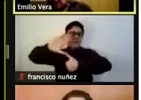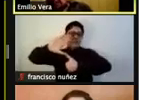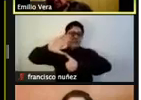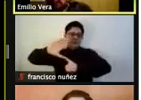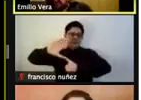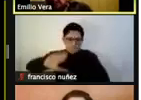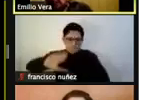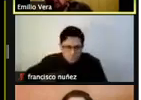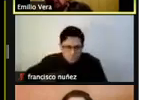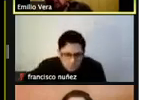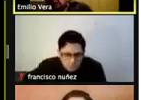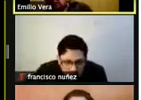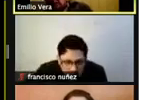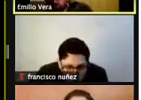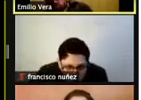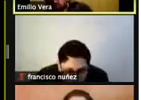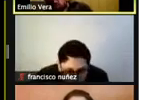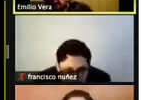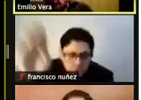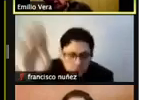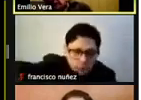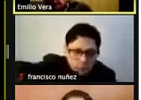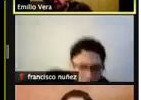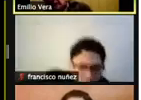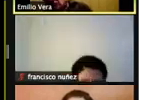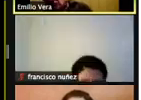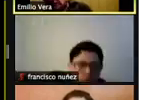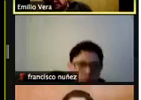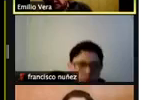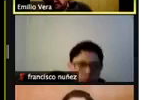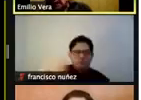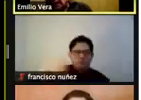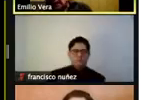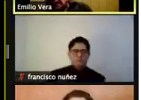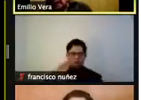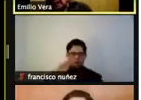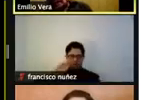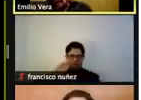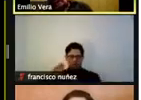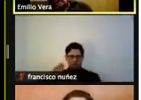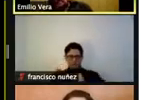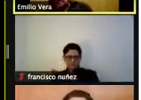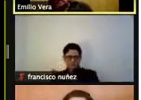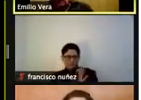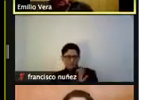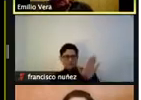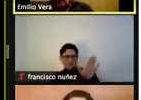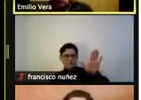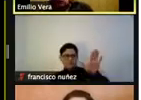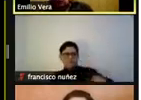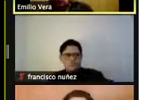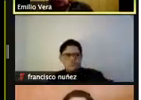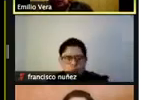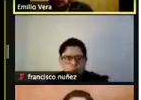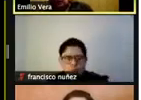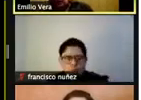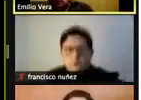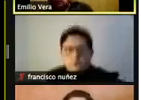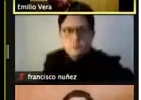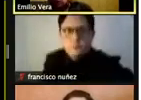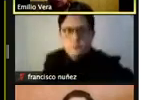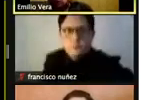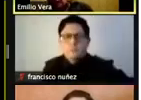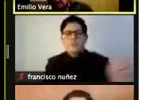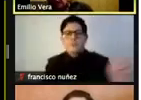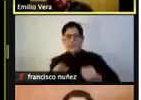debajo de la placa continental y vemos, ¿no es cierto?, aquí el rastro de esta placa por debajo